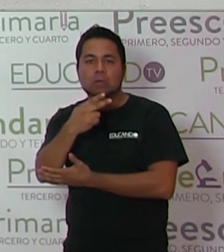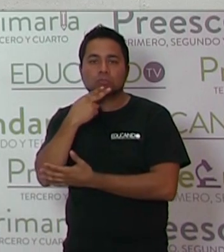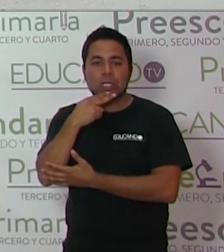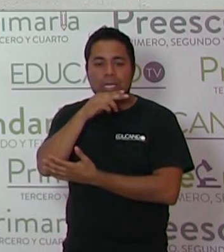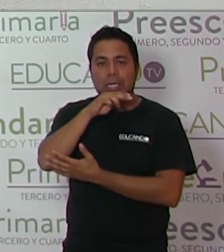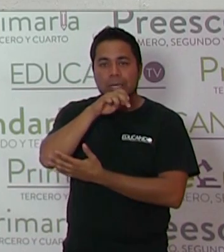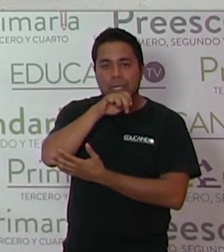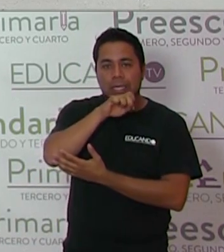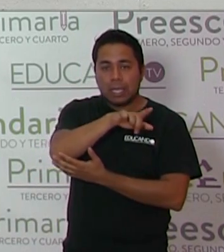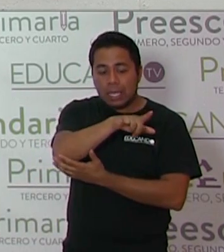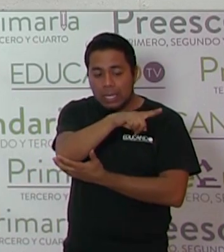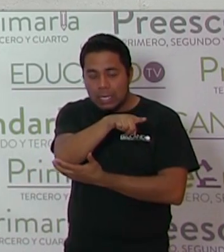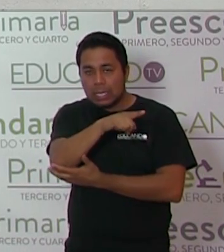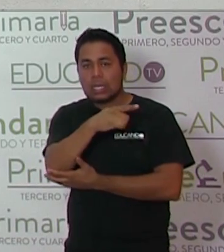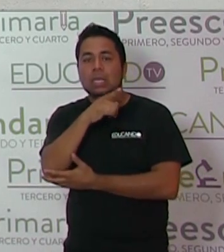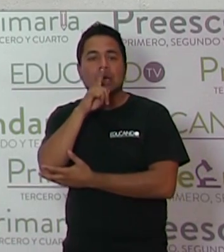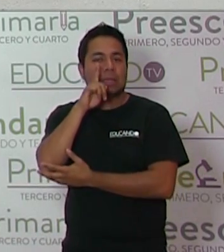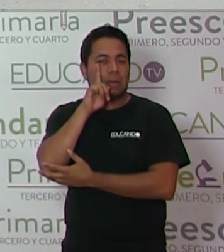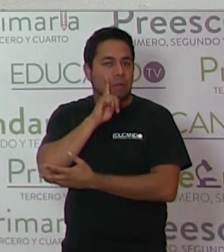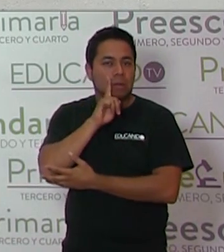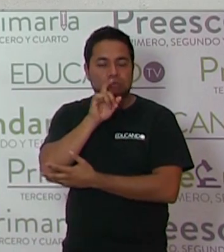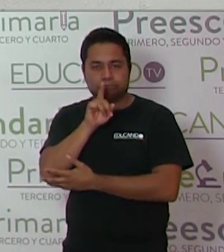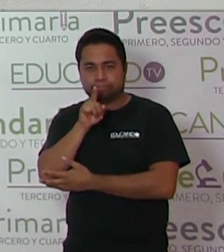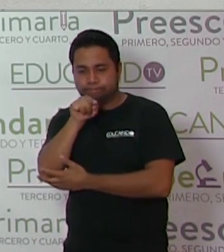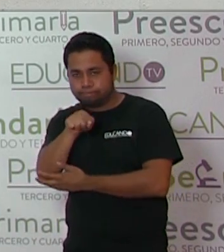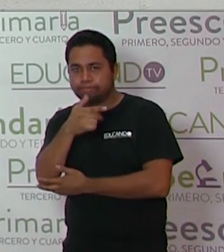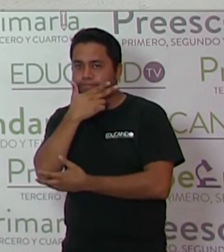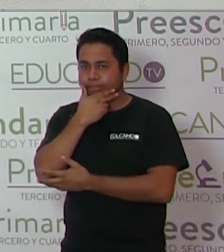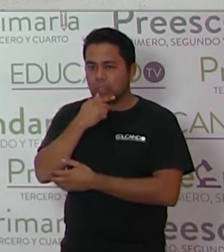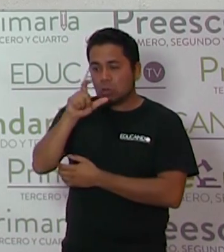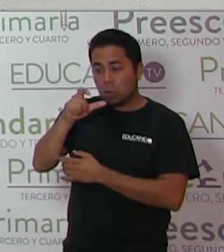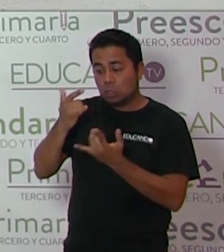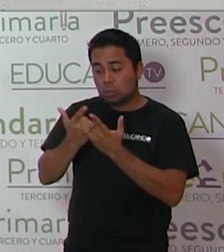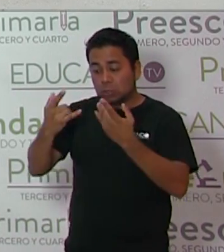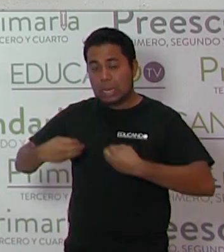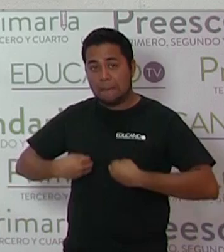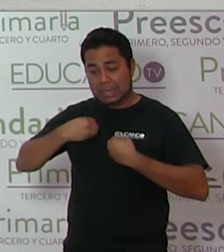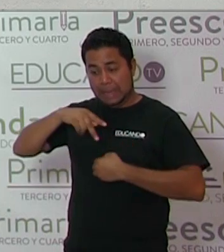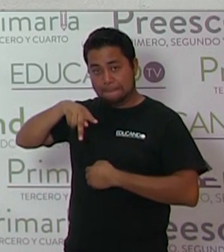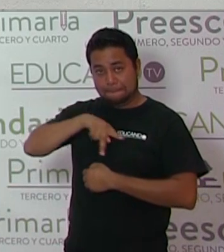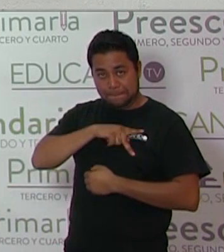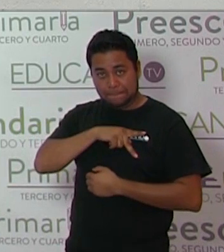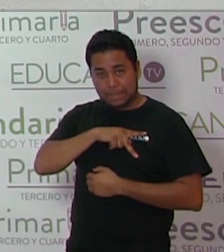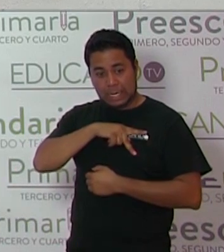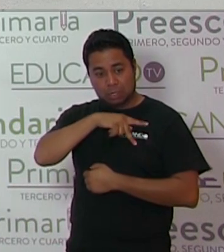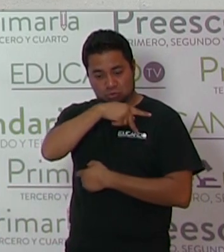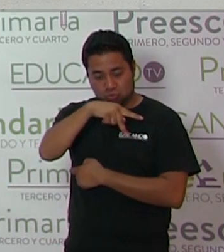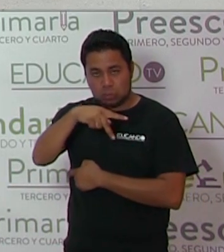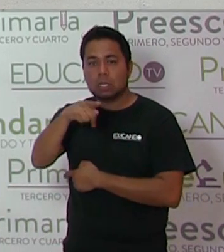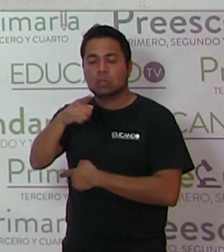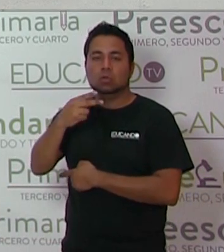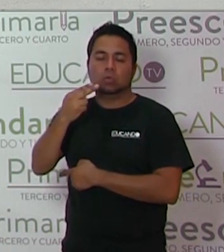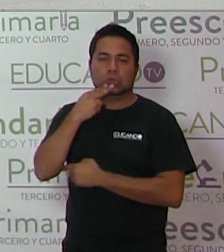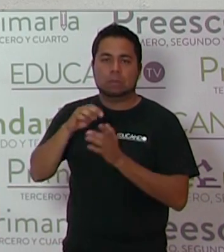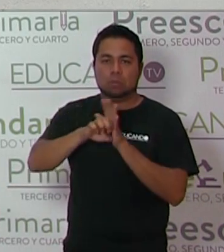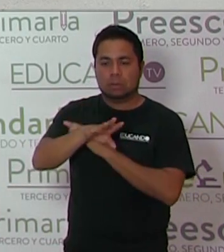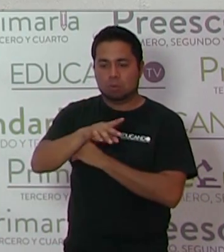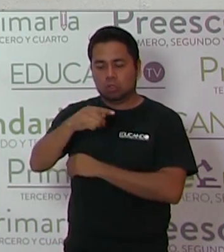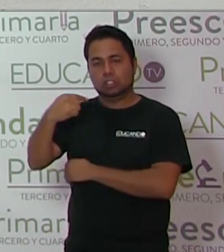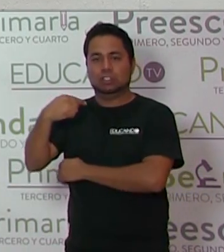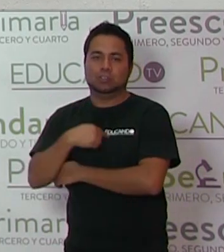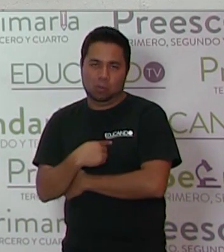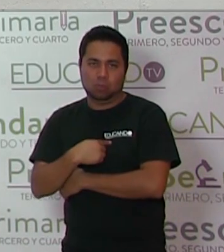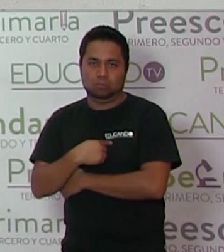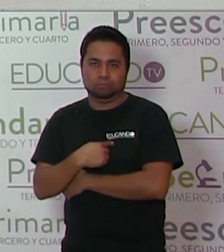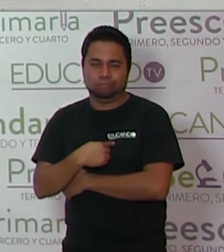ella. Cuando nosotros vamos a escribir una autobiografía, vamos a utilizar el pronombre